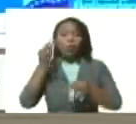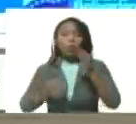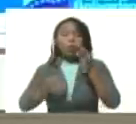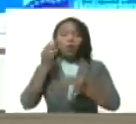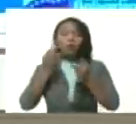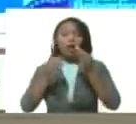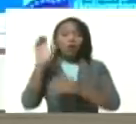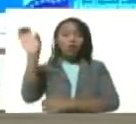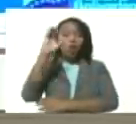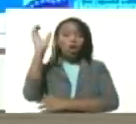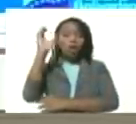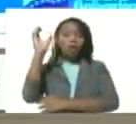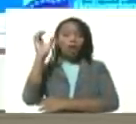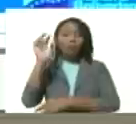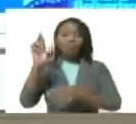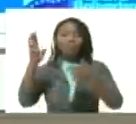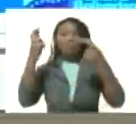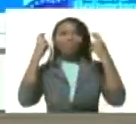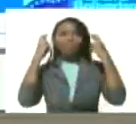de Colombia.